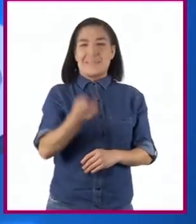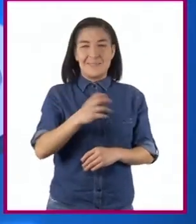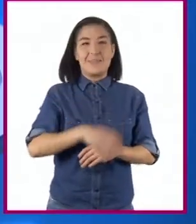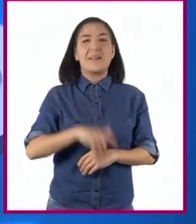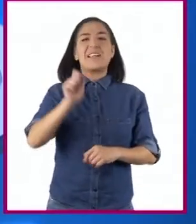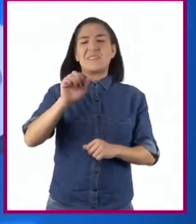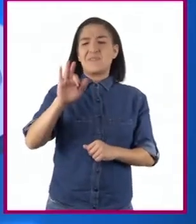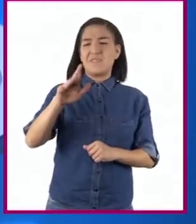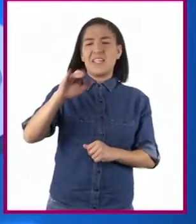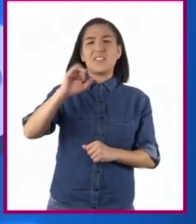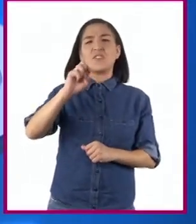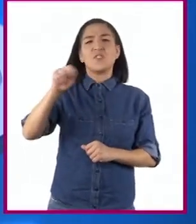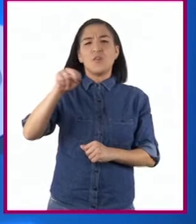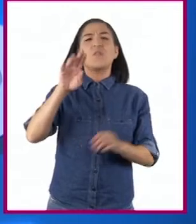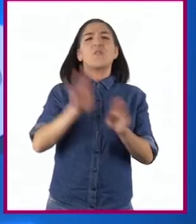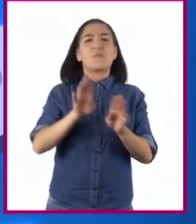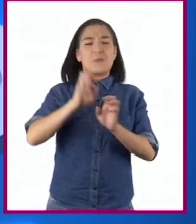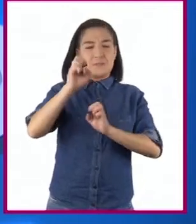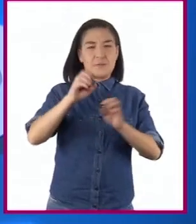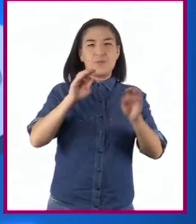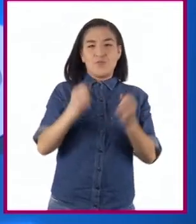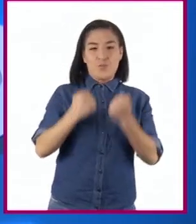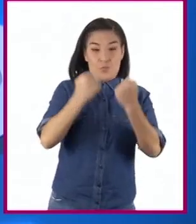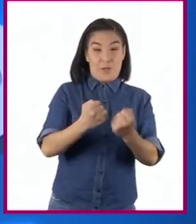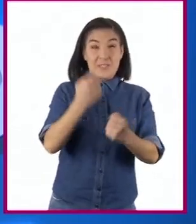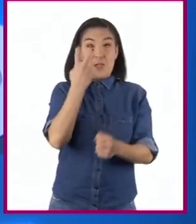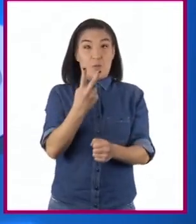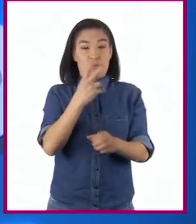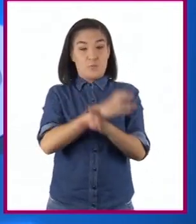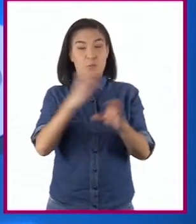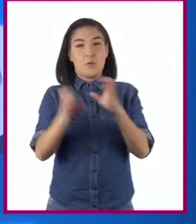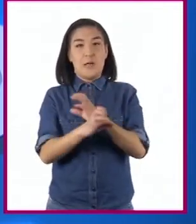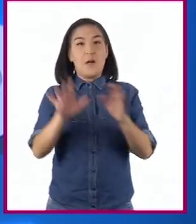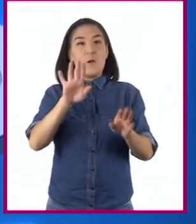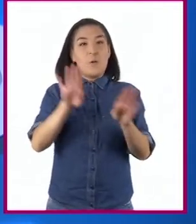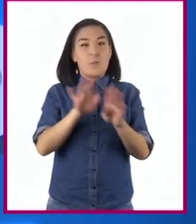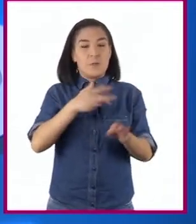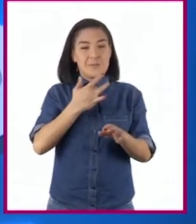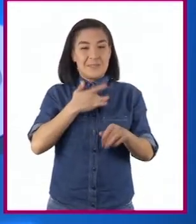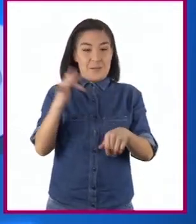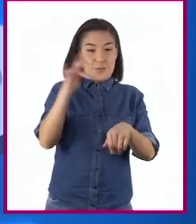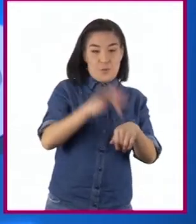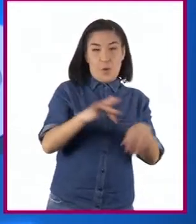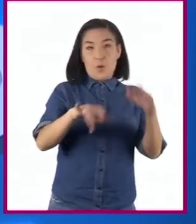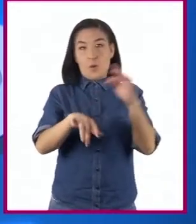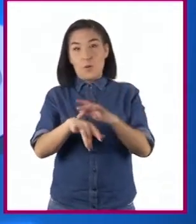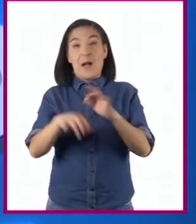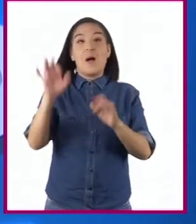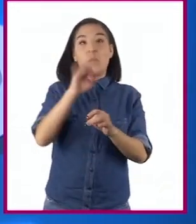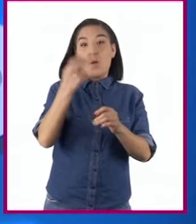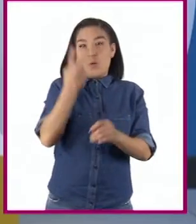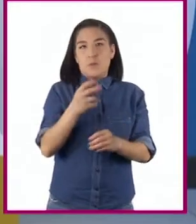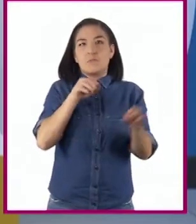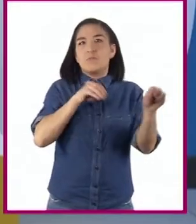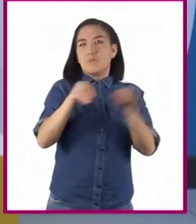Efectivamente, la fricción es una fuerza que surge entre dos objetos que se están tocando cuando alguno o los dos se